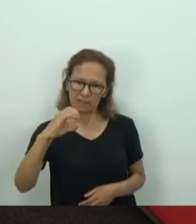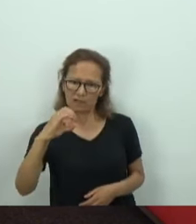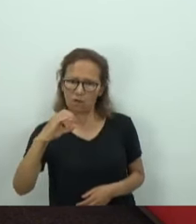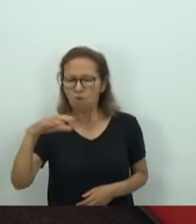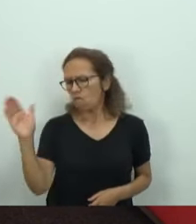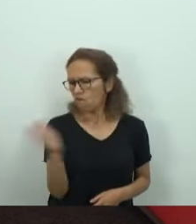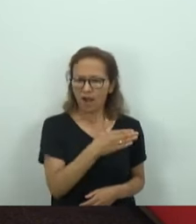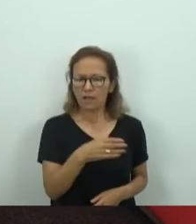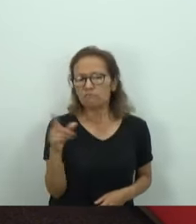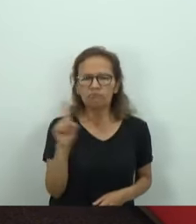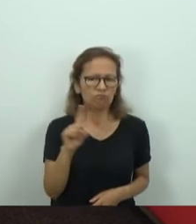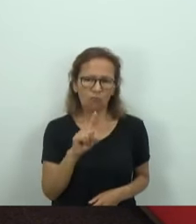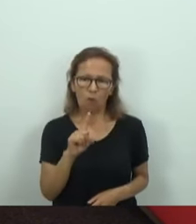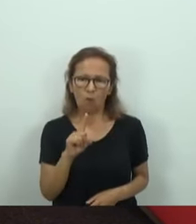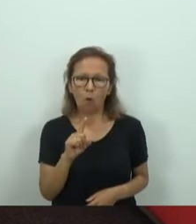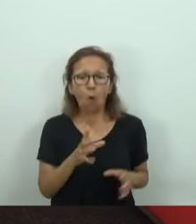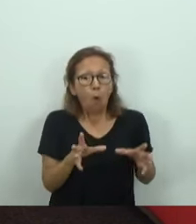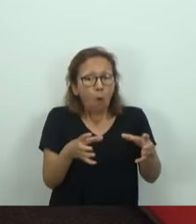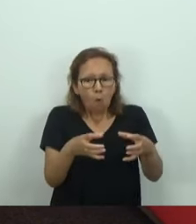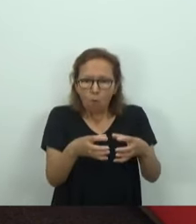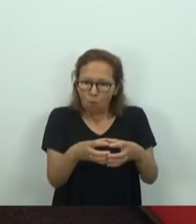Su sangre pertenecía al quinto grupo,